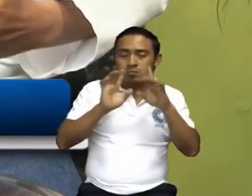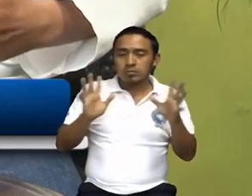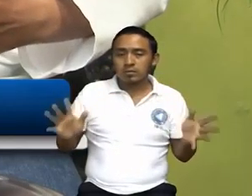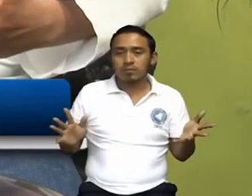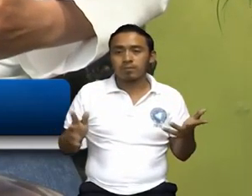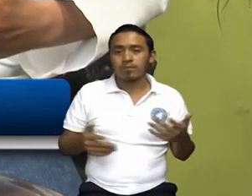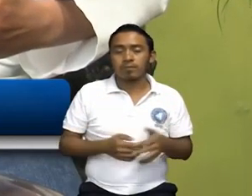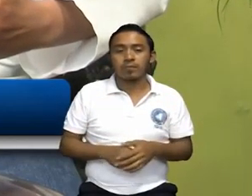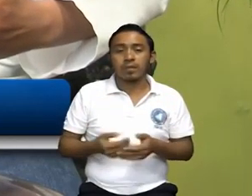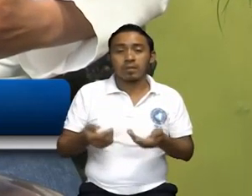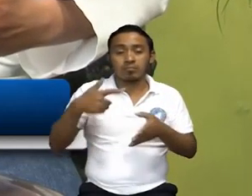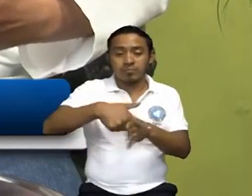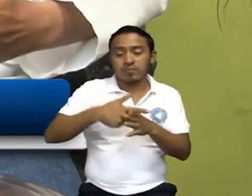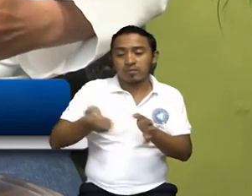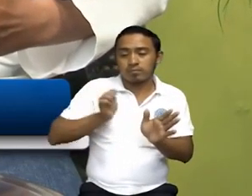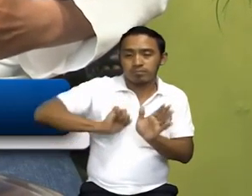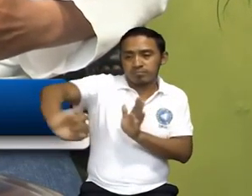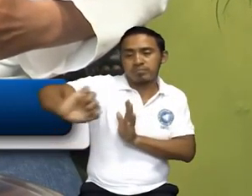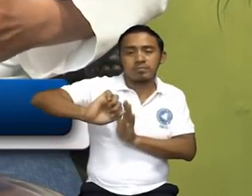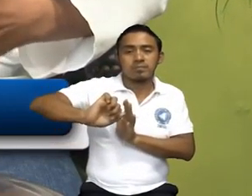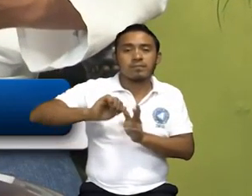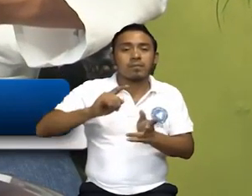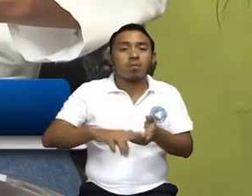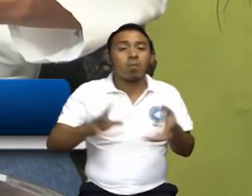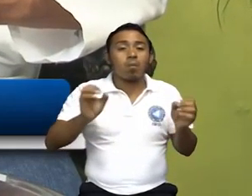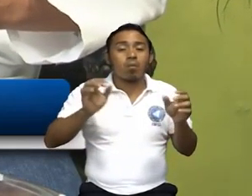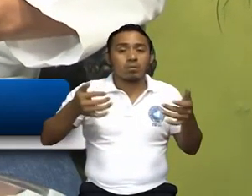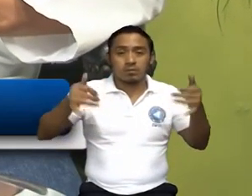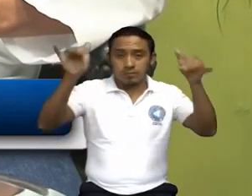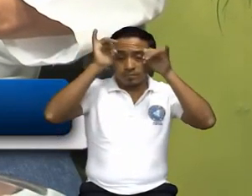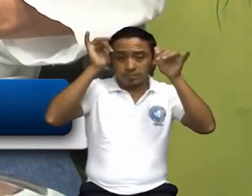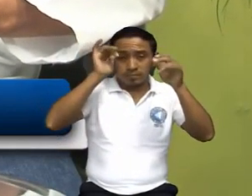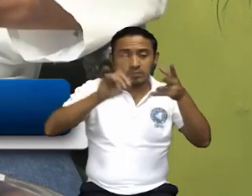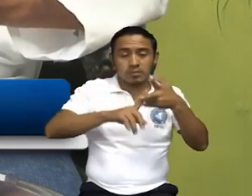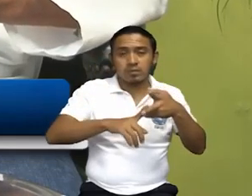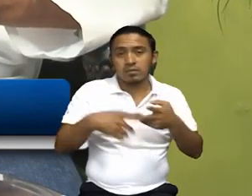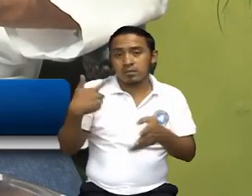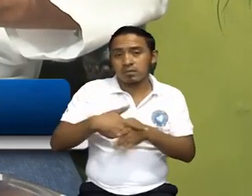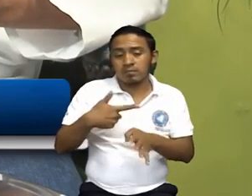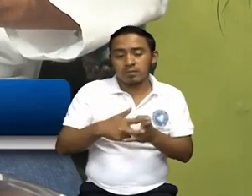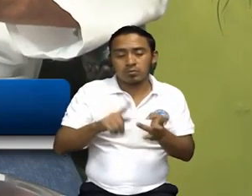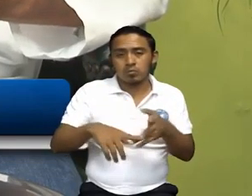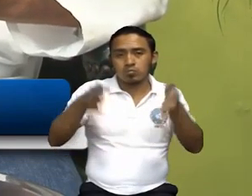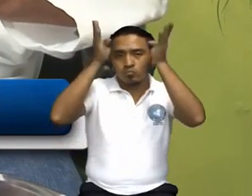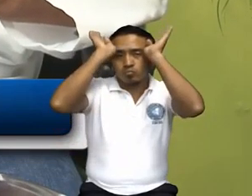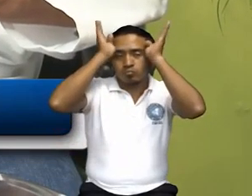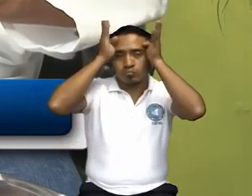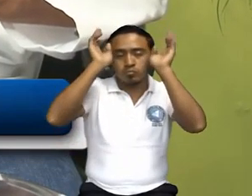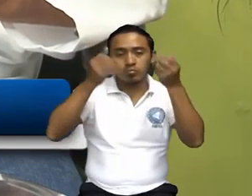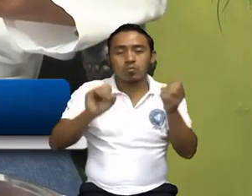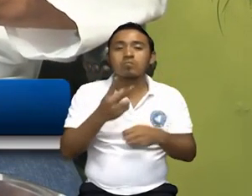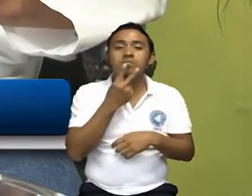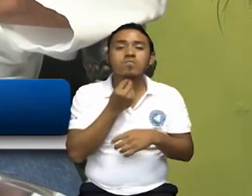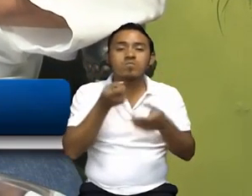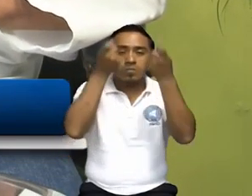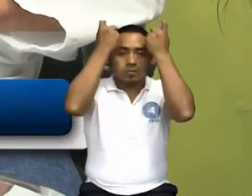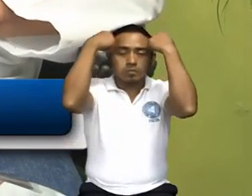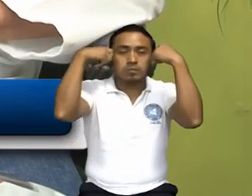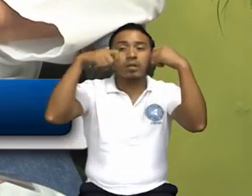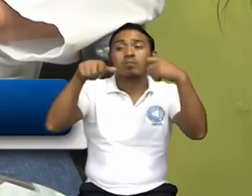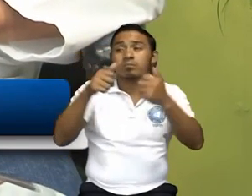sido pateados o golpeados por animales? Vaca, caballo, burro, los cabritos, y sufren